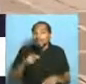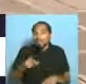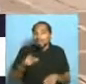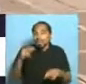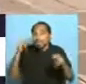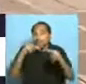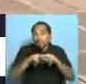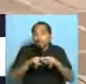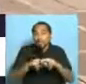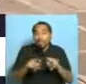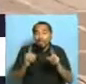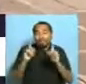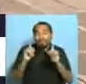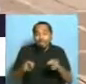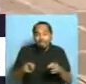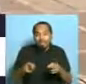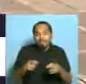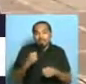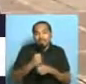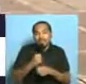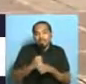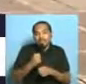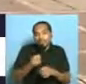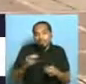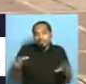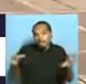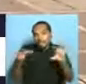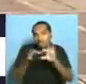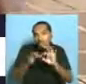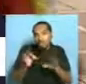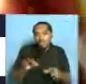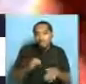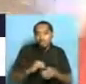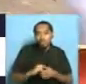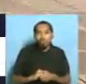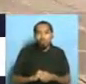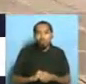de actividades, que se involucra mucho con este tipo de pacientes y con